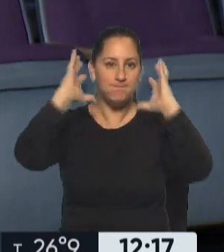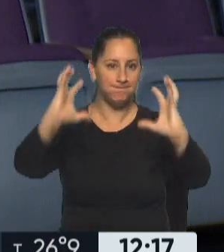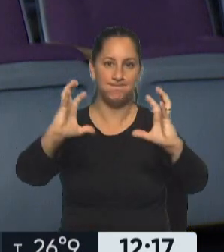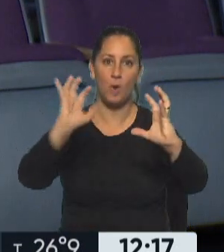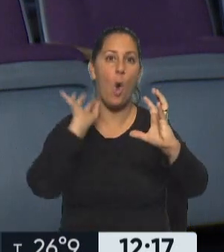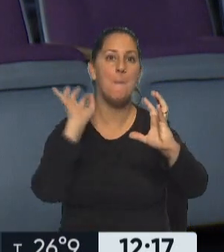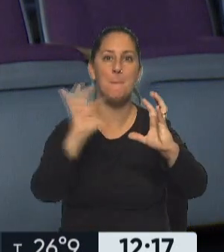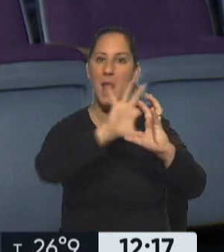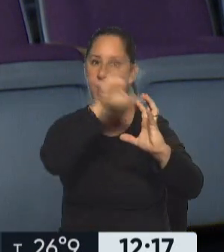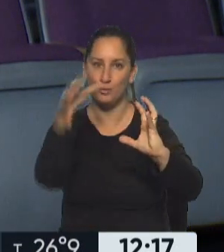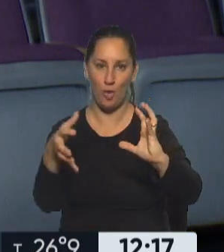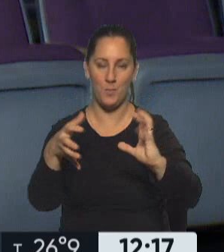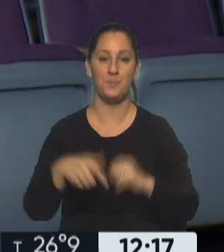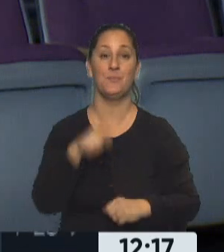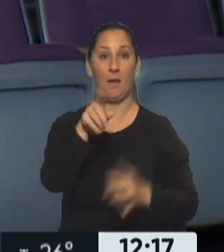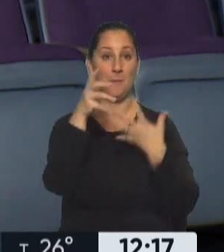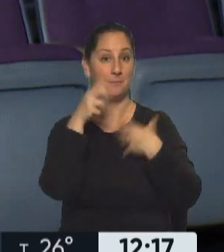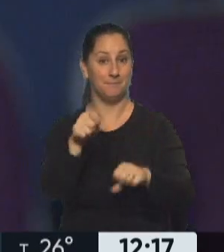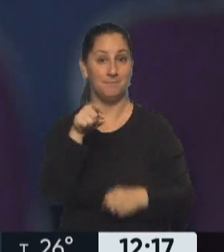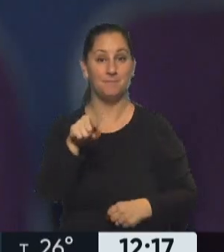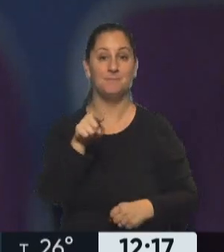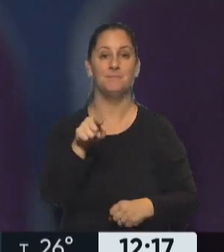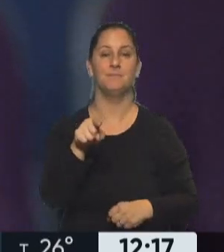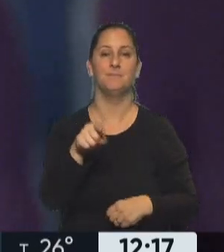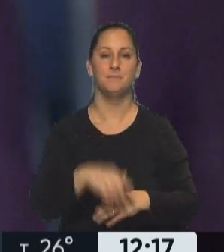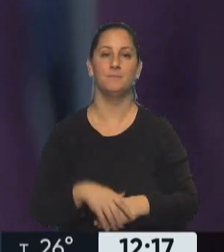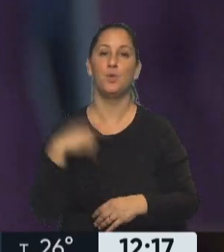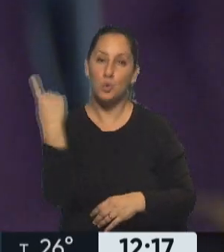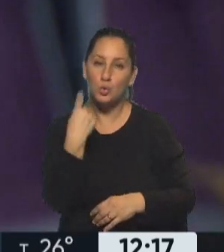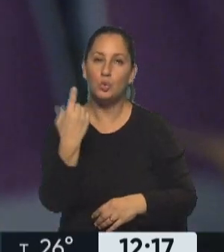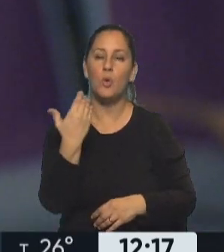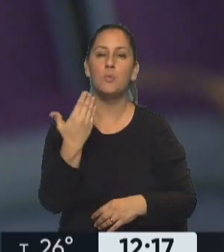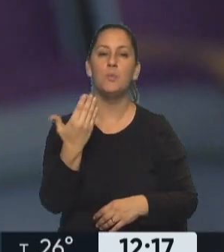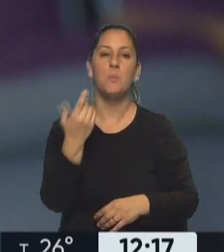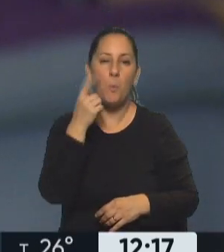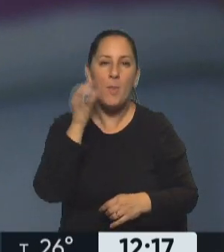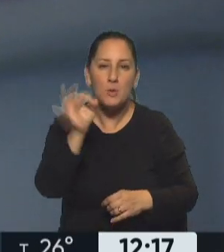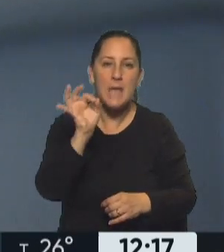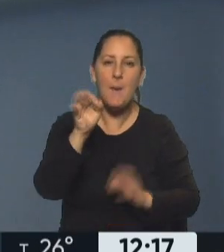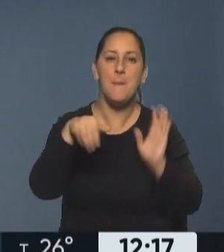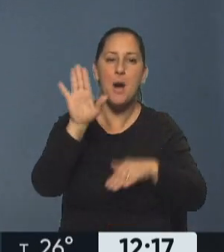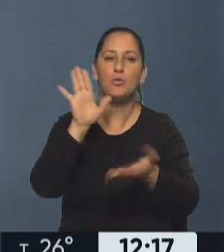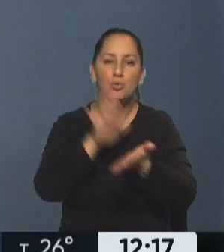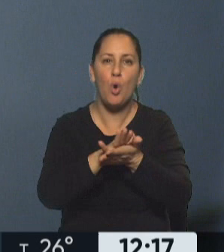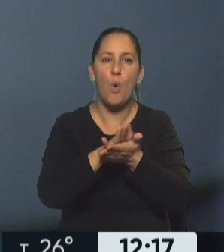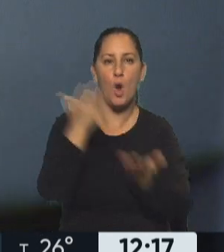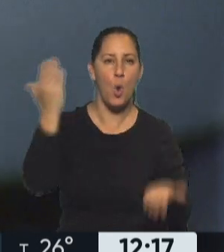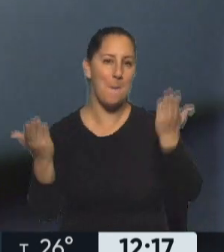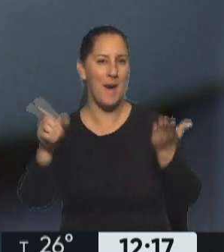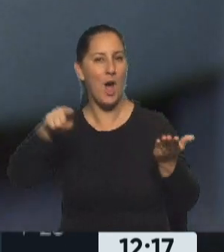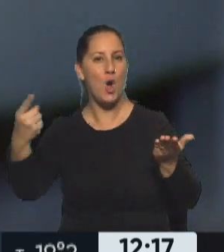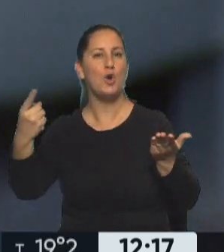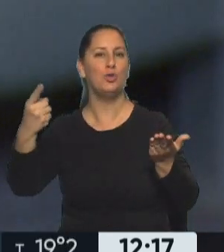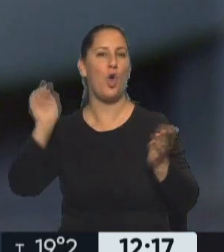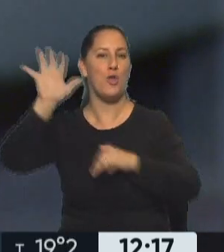principalmente este hallazgo nos permite hacer además inferencias con respecto a otros dinosaurios conocidos